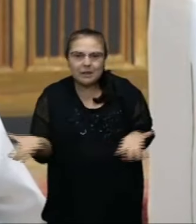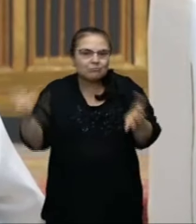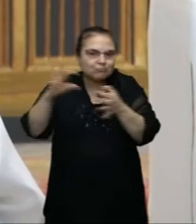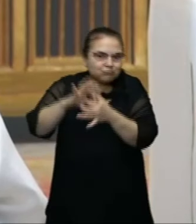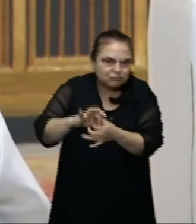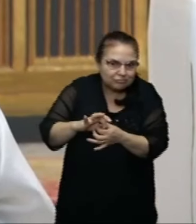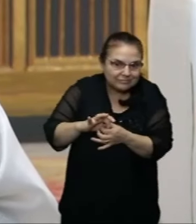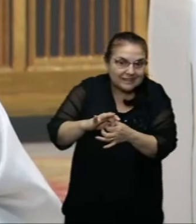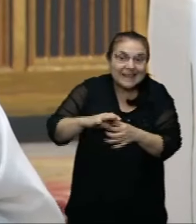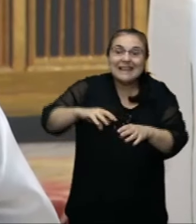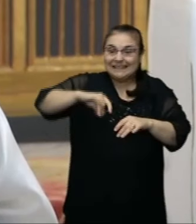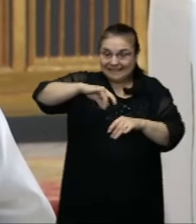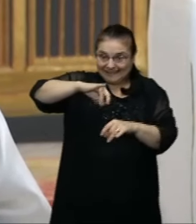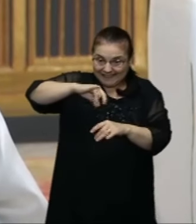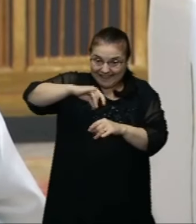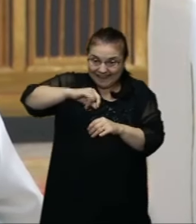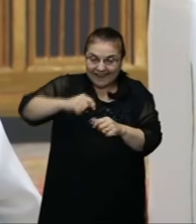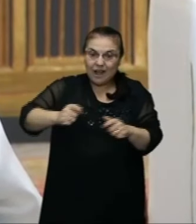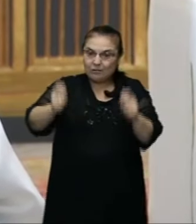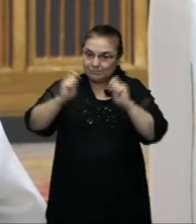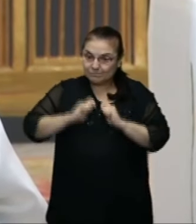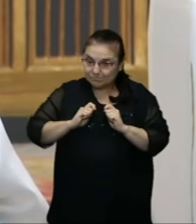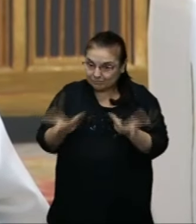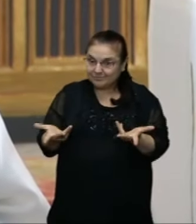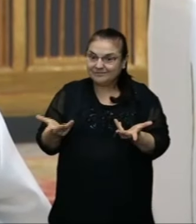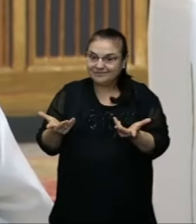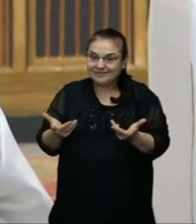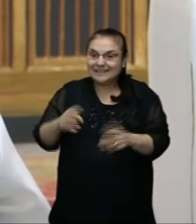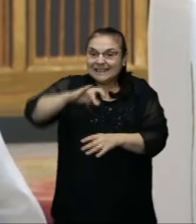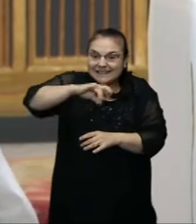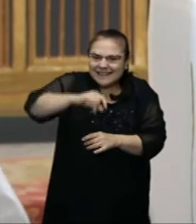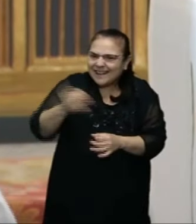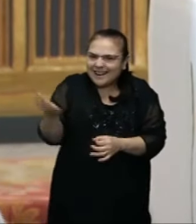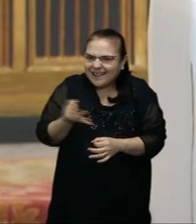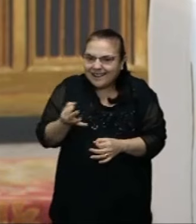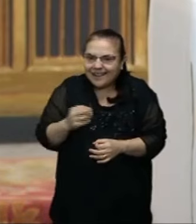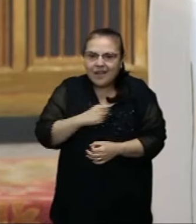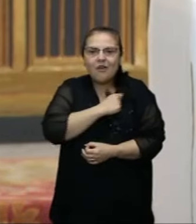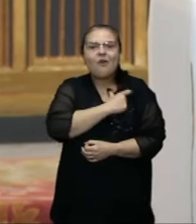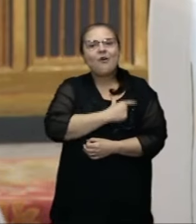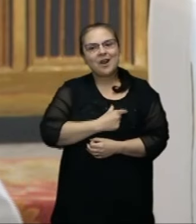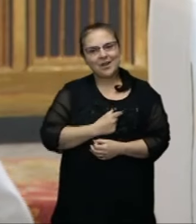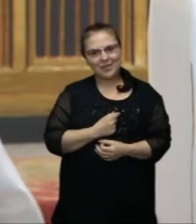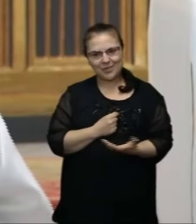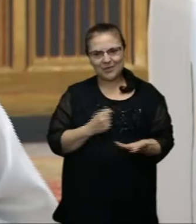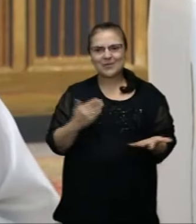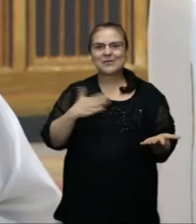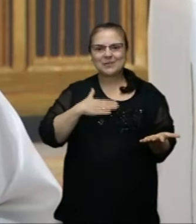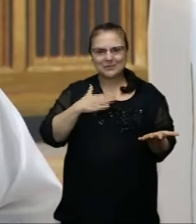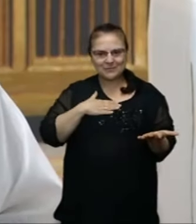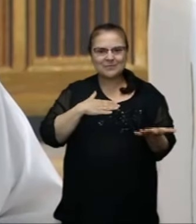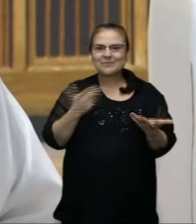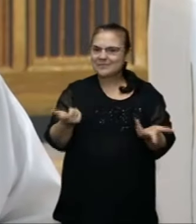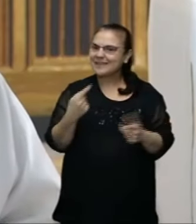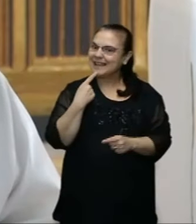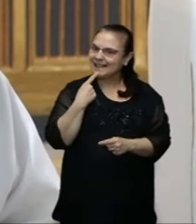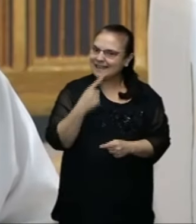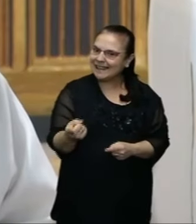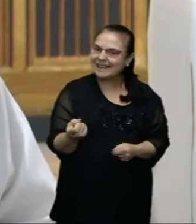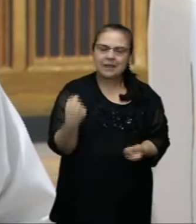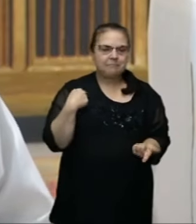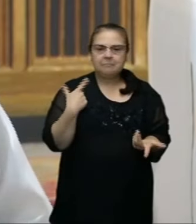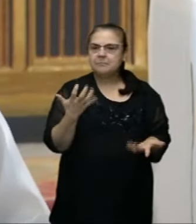de la tierra que lo recibe, que es nuestro propio corazón. Y él va distinguiendo, ¿no? Cómo hay tierra poco